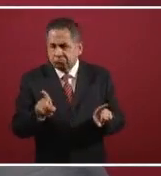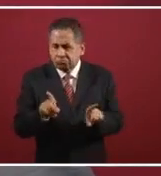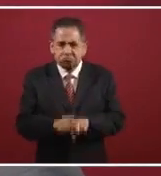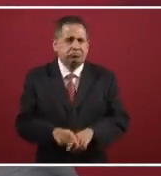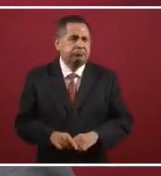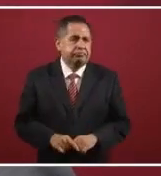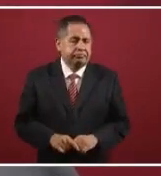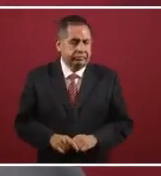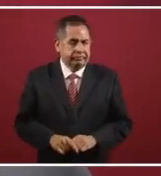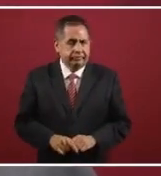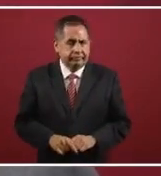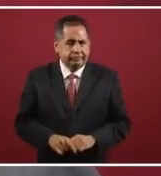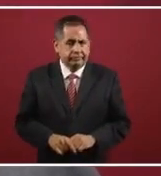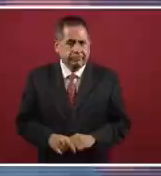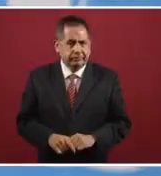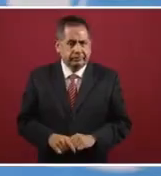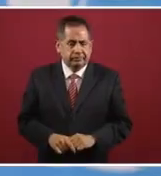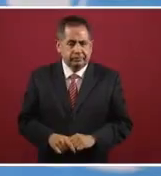Y